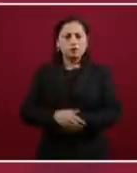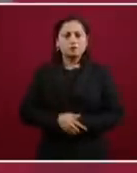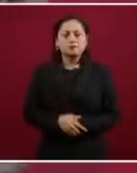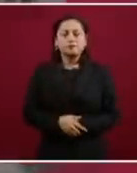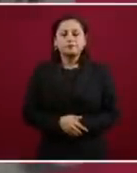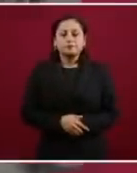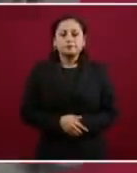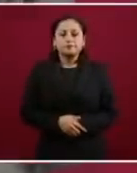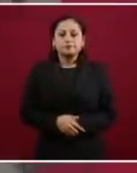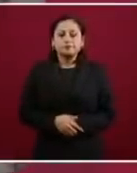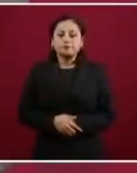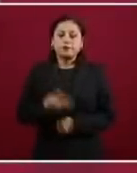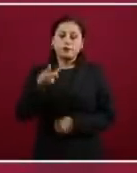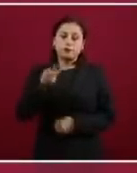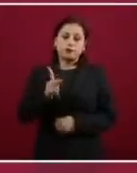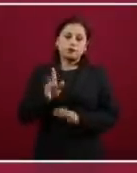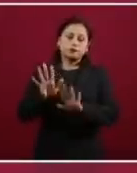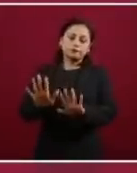la violencia,